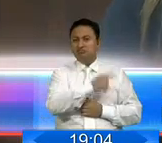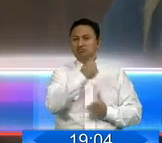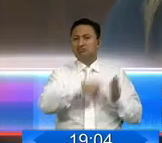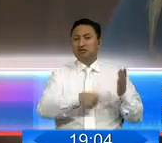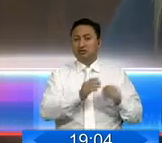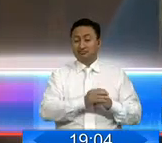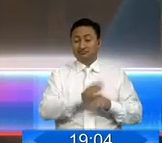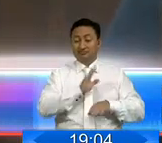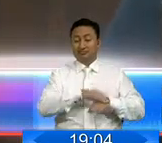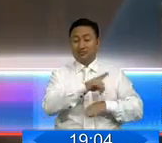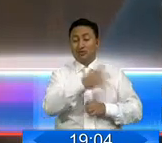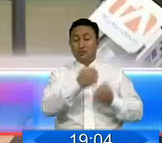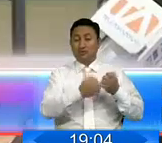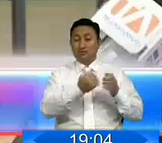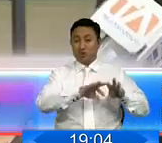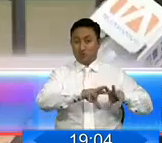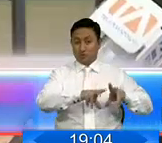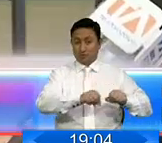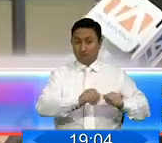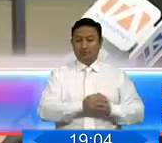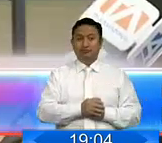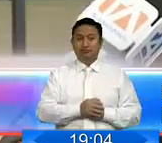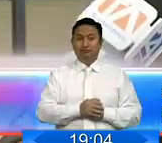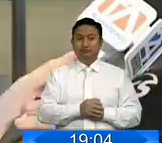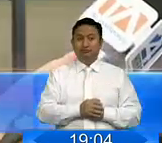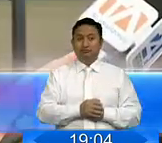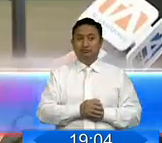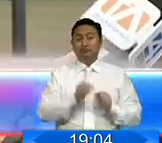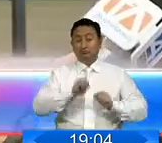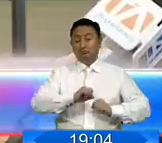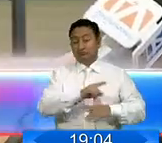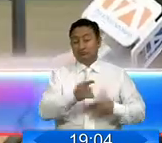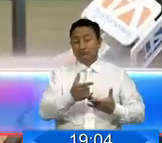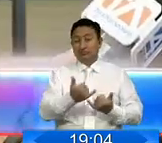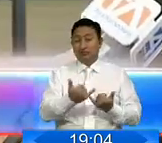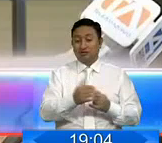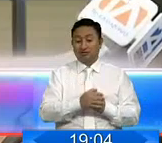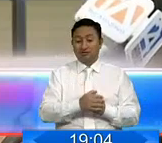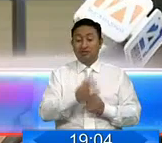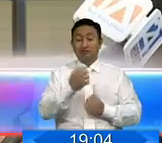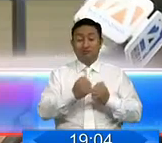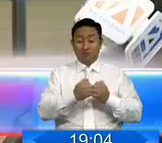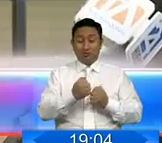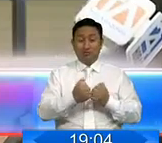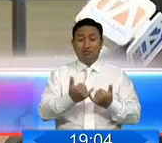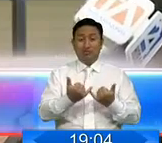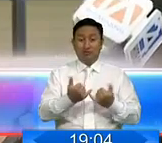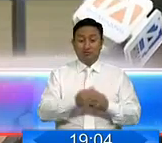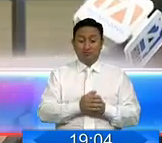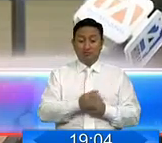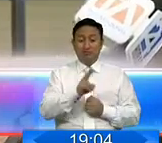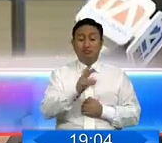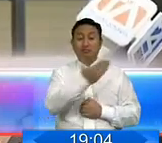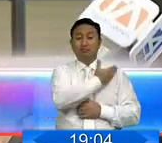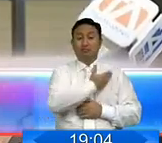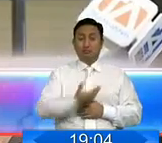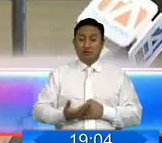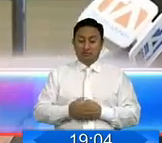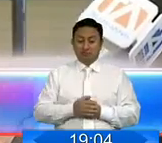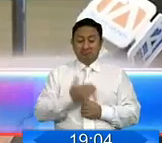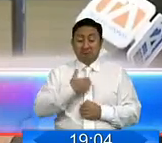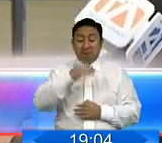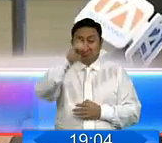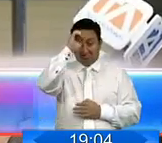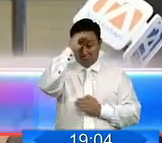de los escándalos de corrupción. Lo que sí debemos reconocer es que una situación muy difícil para la actual vicepresidenta, no sabemos en qué